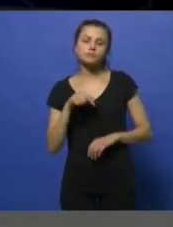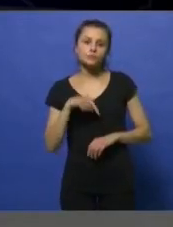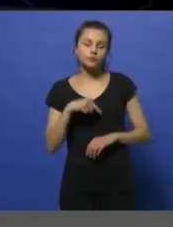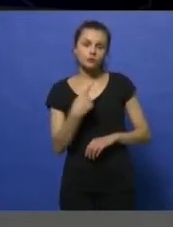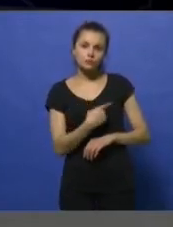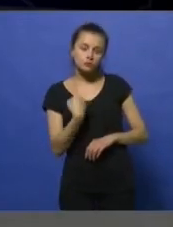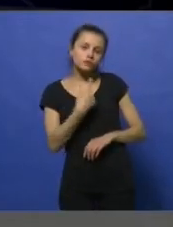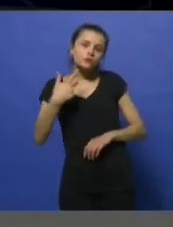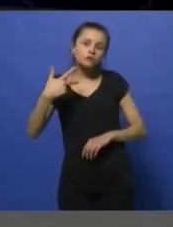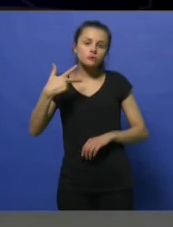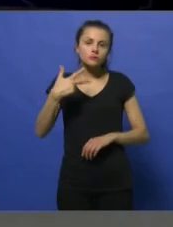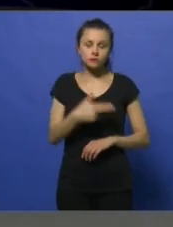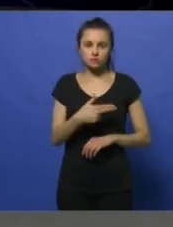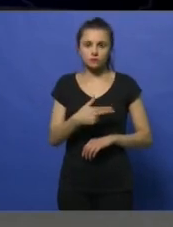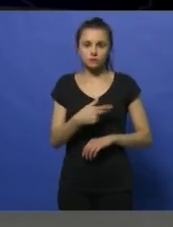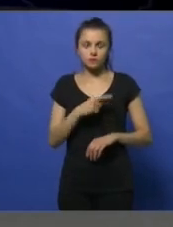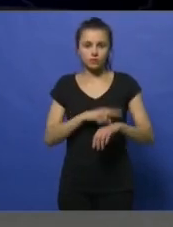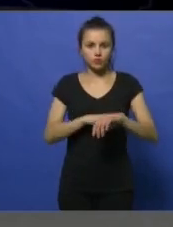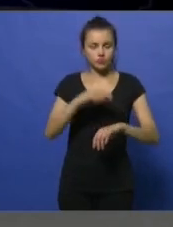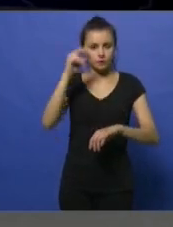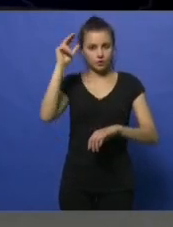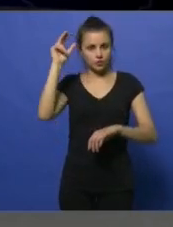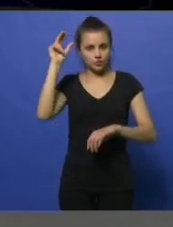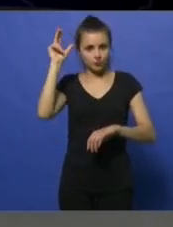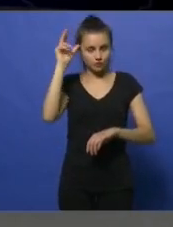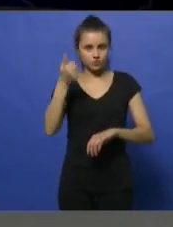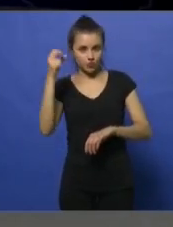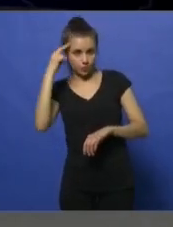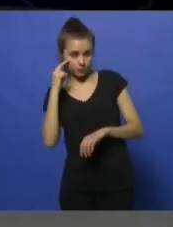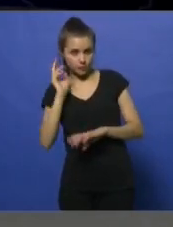pausa en este momento en la edición central, en el jueves 25 de octubre.